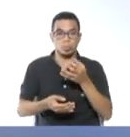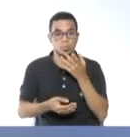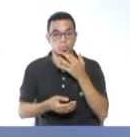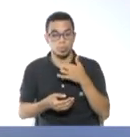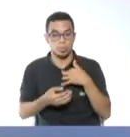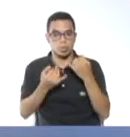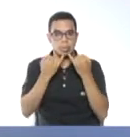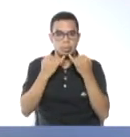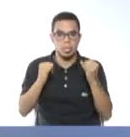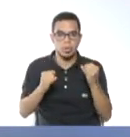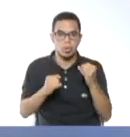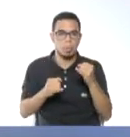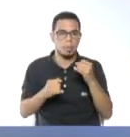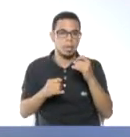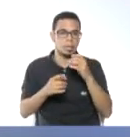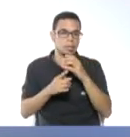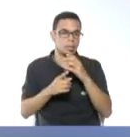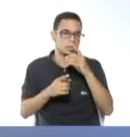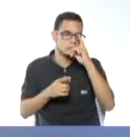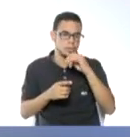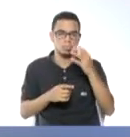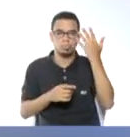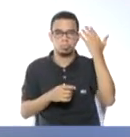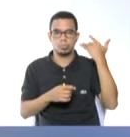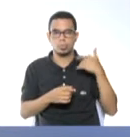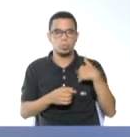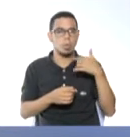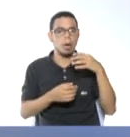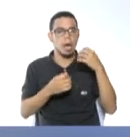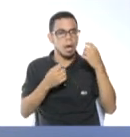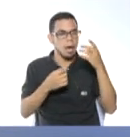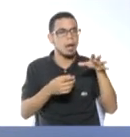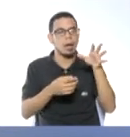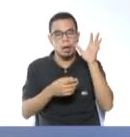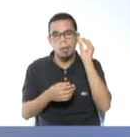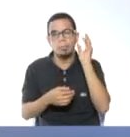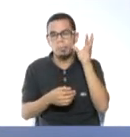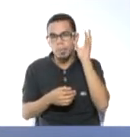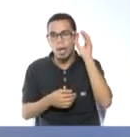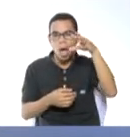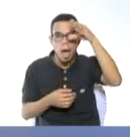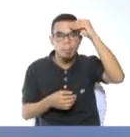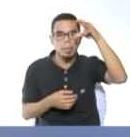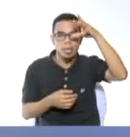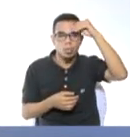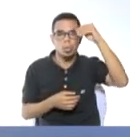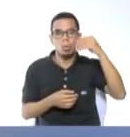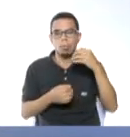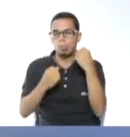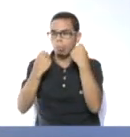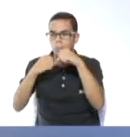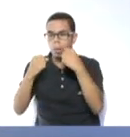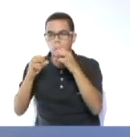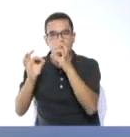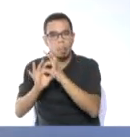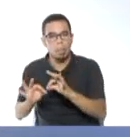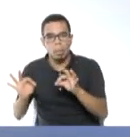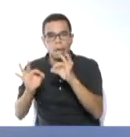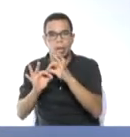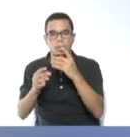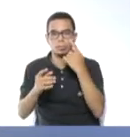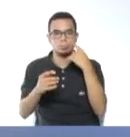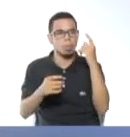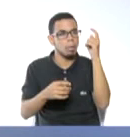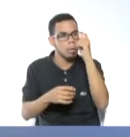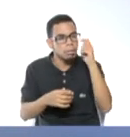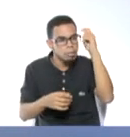no practico, si yo no investigo, si yo no lo aplico, si yo no busco esa teoría del pensamiento ancestral, si yo